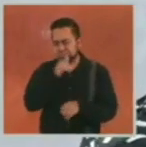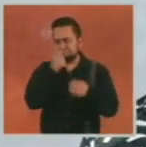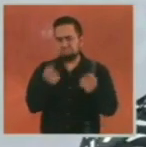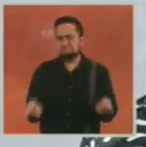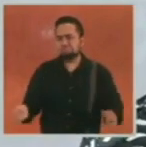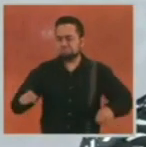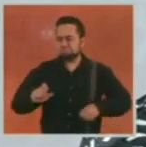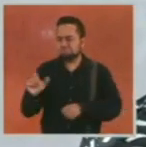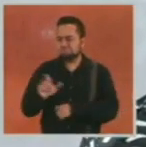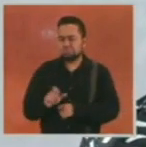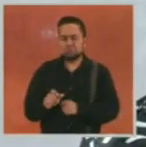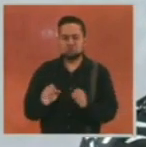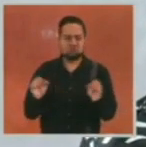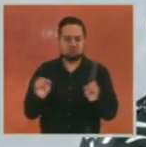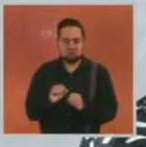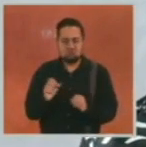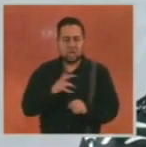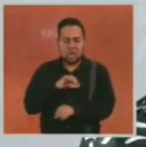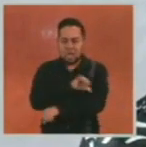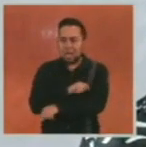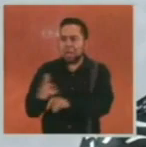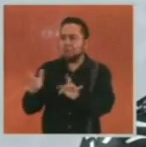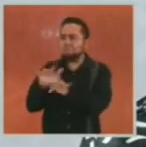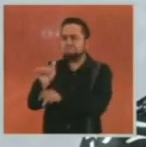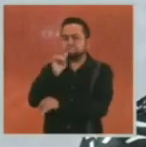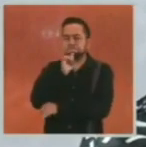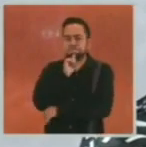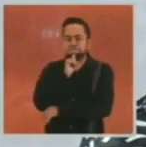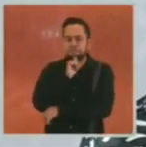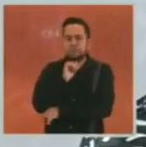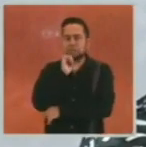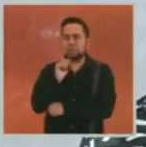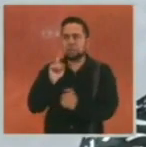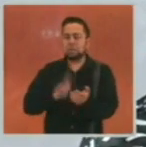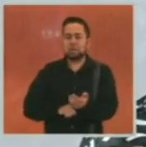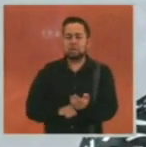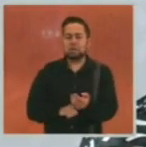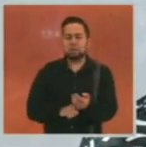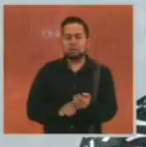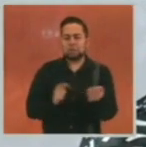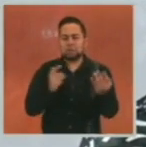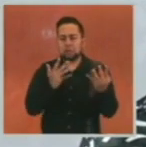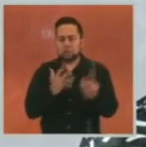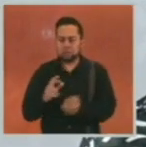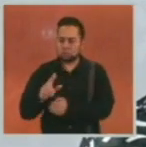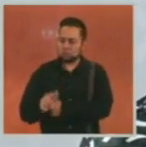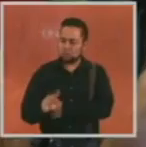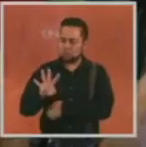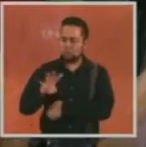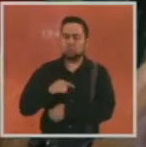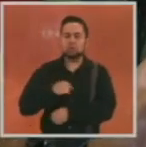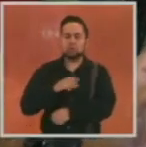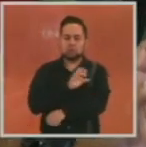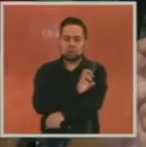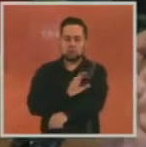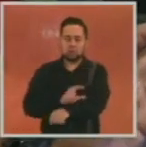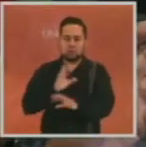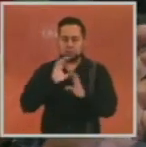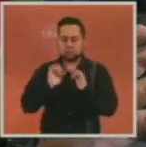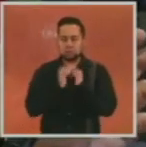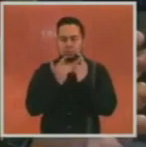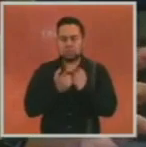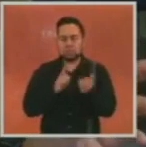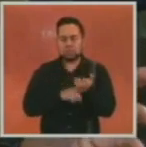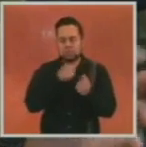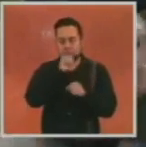guelaguetza cuando todavía no existía el auditorio no y en 1984 tuve la oportunidad de ser coordinador de comunicación social de